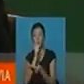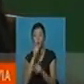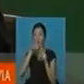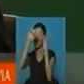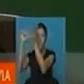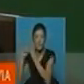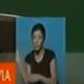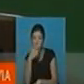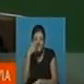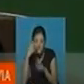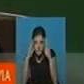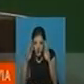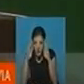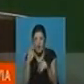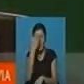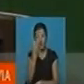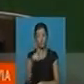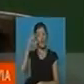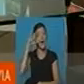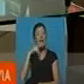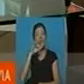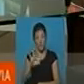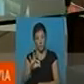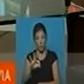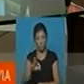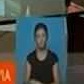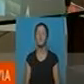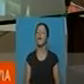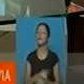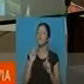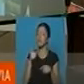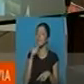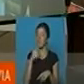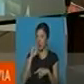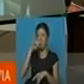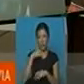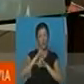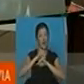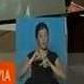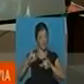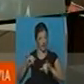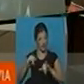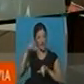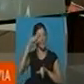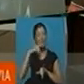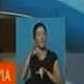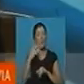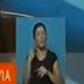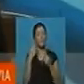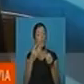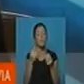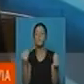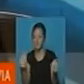vio de entrada, y de hecho, además, una de las cosas que tal vez mejor hizo en términos de marketing Evo Morales tenía que ver precisamente con